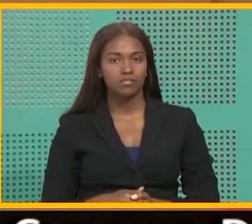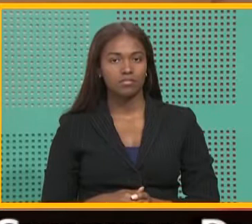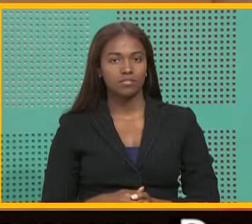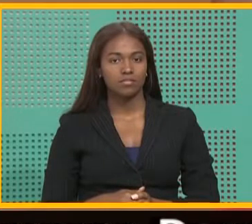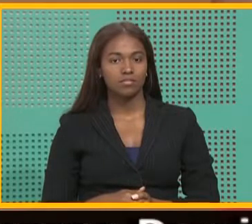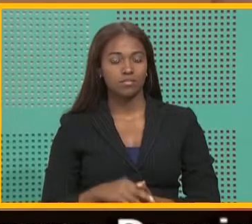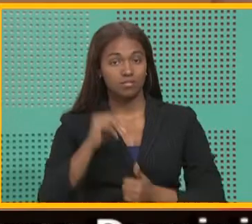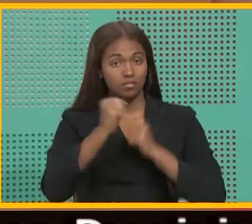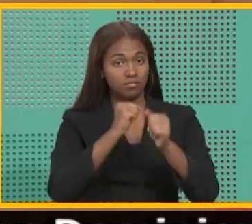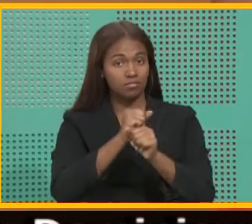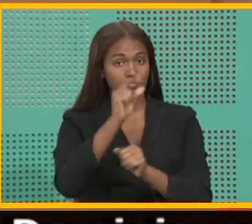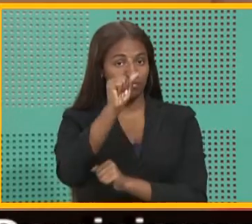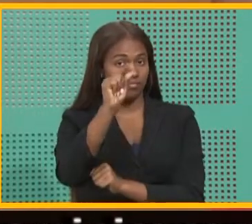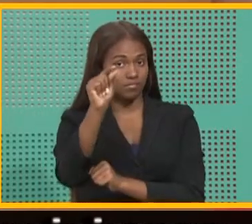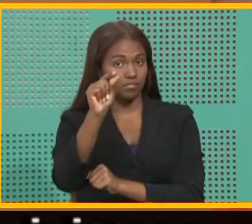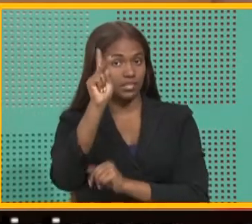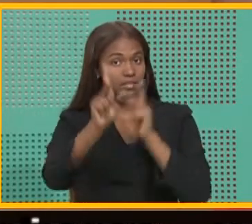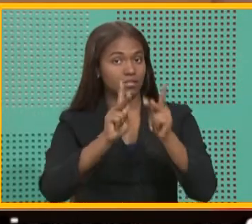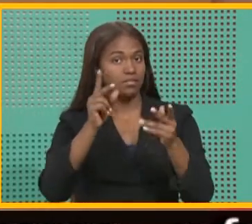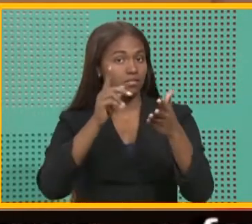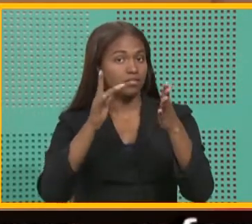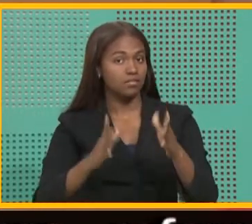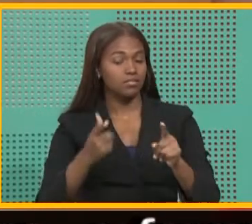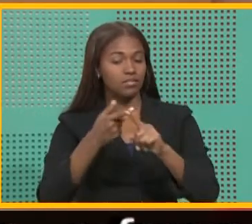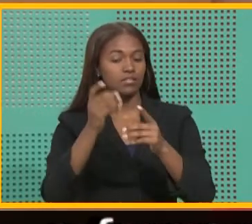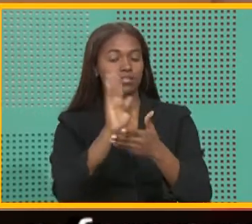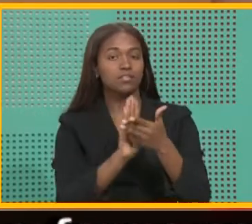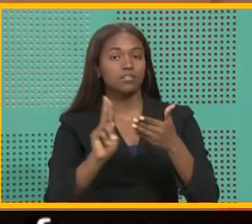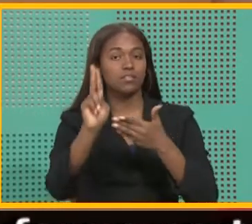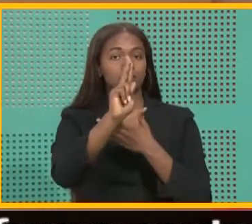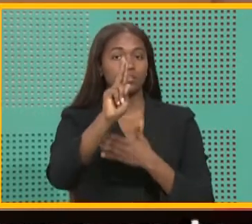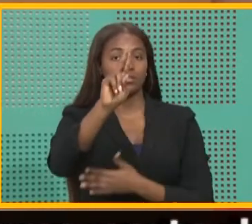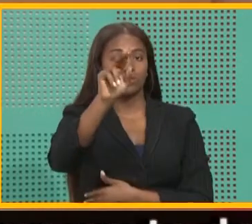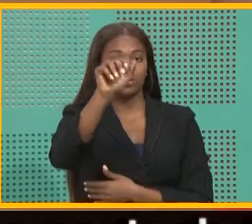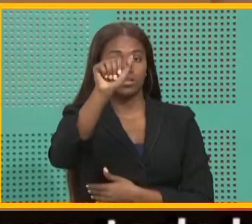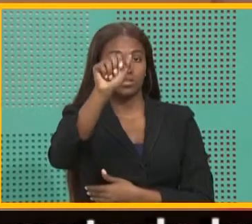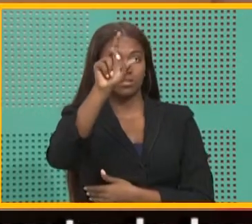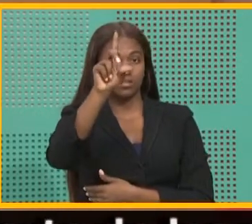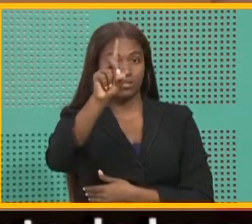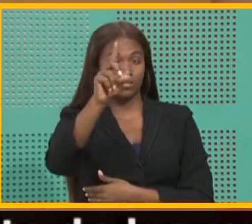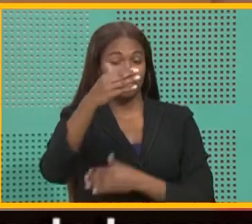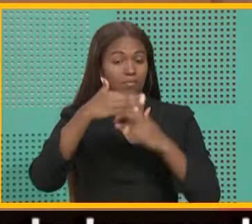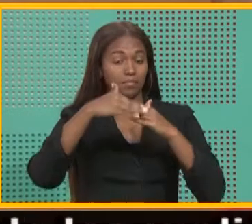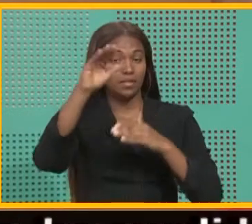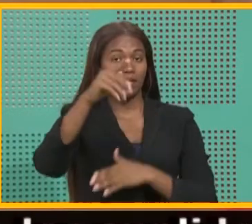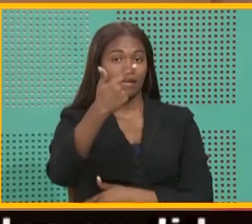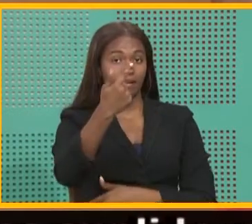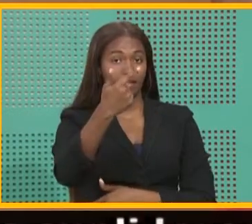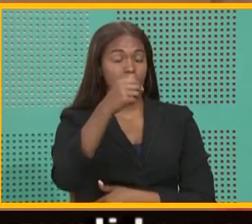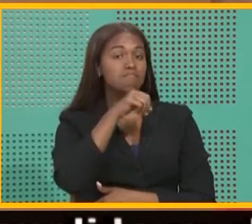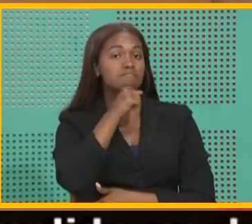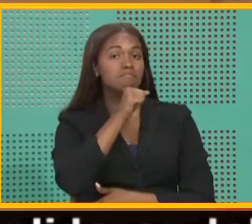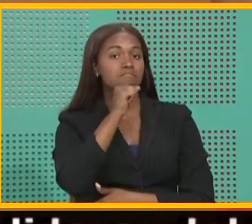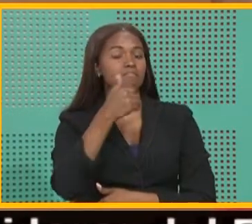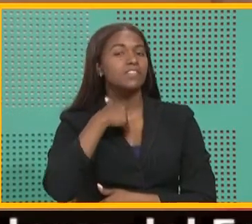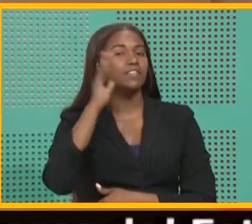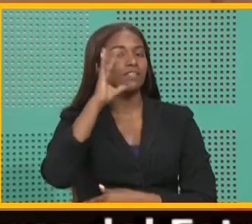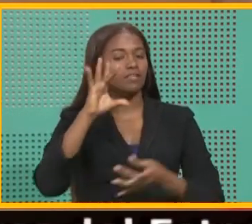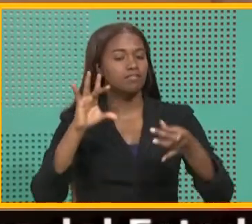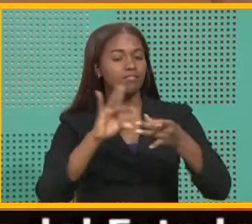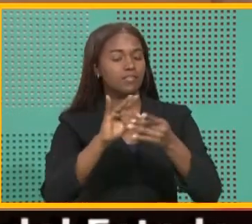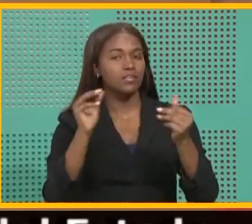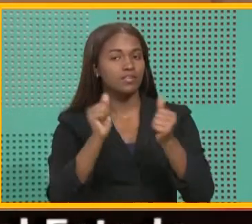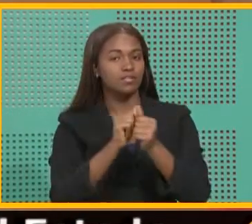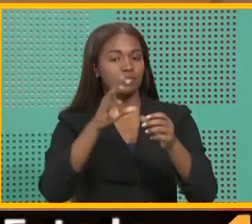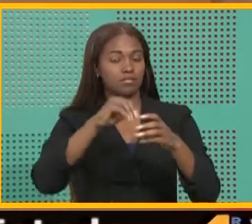Al 2020, la población estudiantil de la Universidad Autónoma de Santo Domingo, mayor de 21 años de edad, estará afiliada al